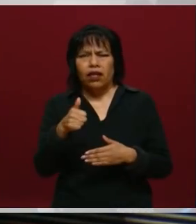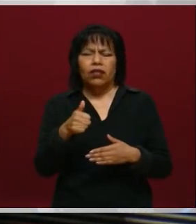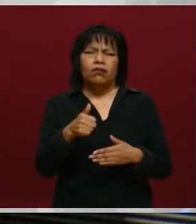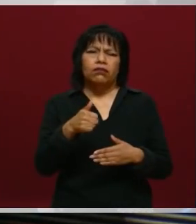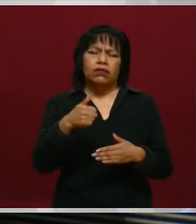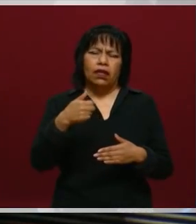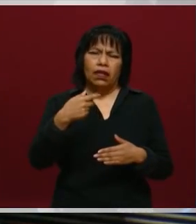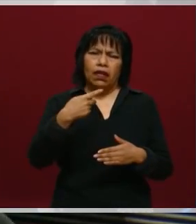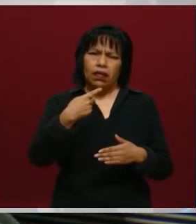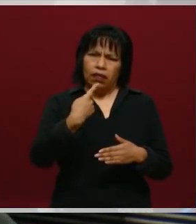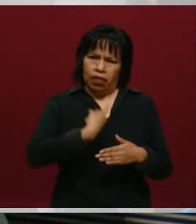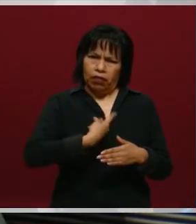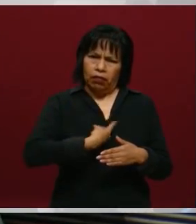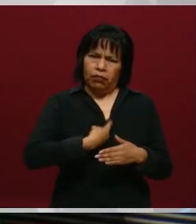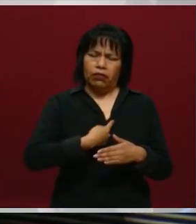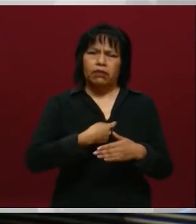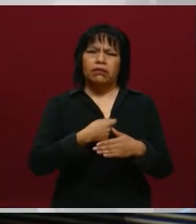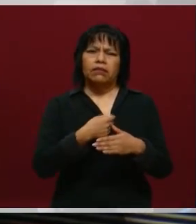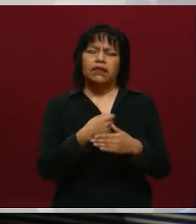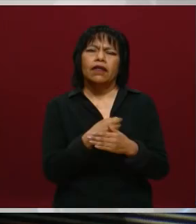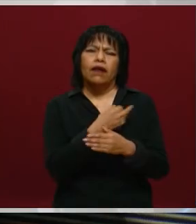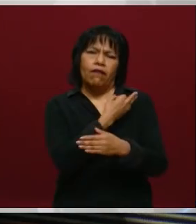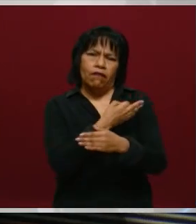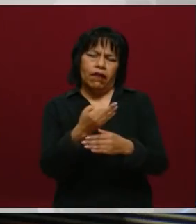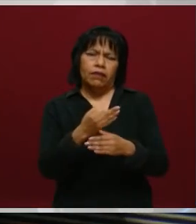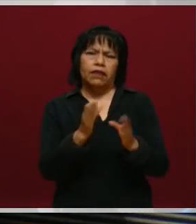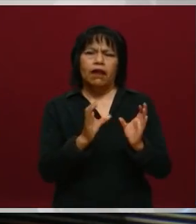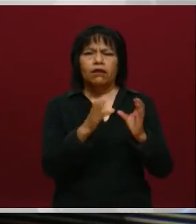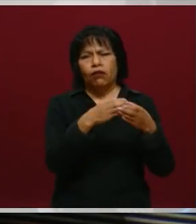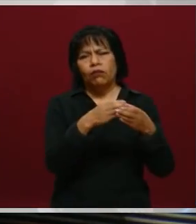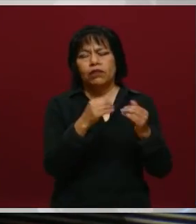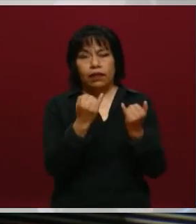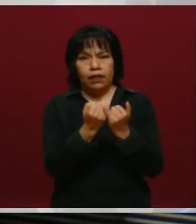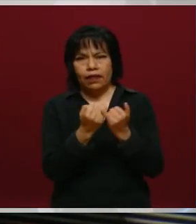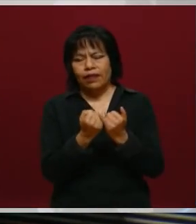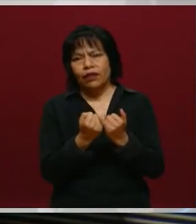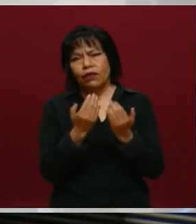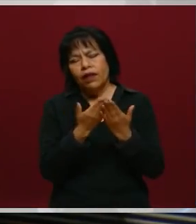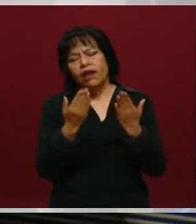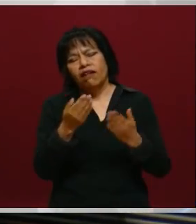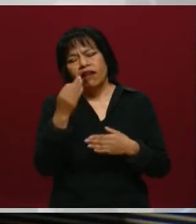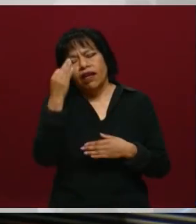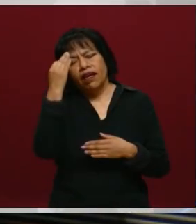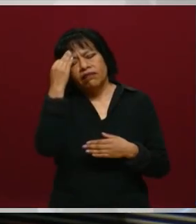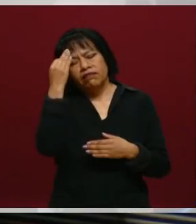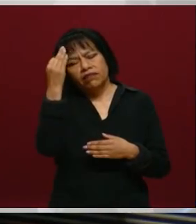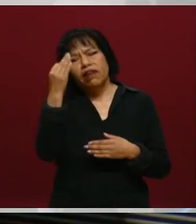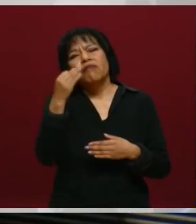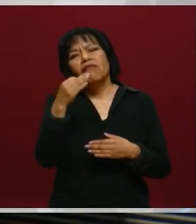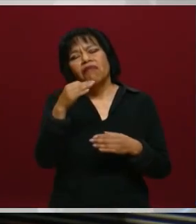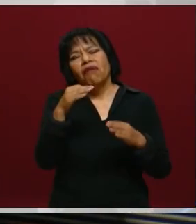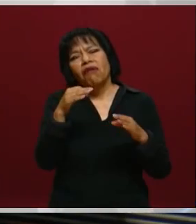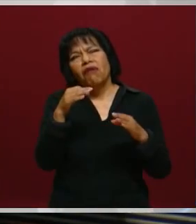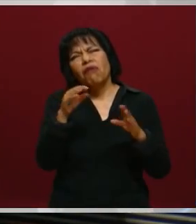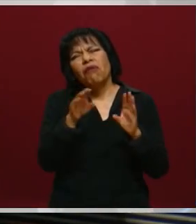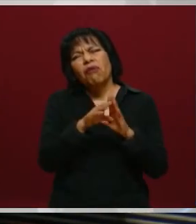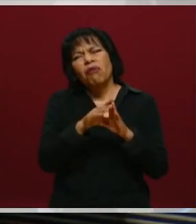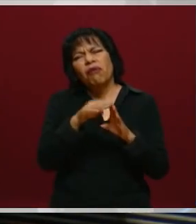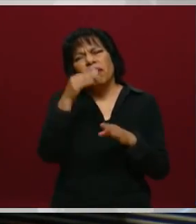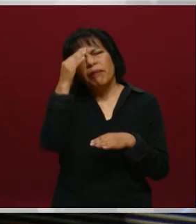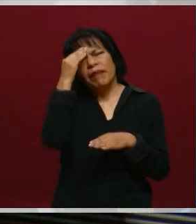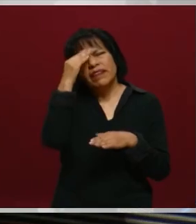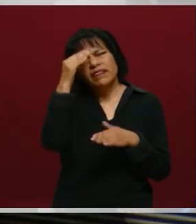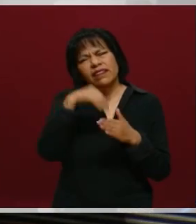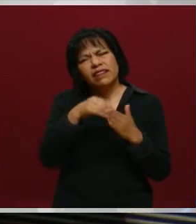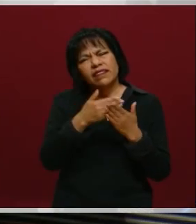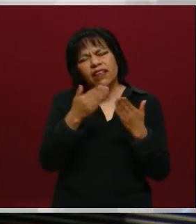comunitaria y que estamos en tiempos de justo de reflexión en tiempos de caminar juntos y pues